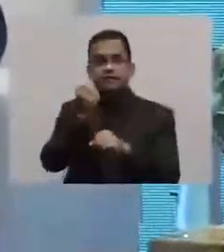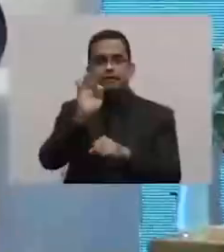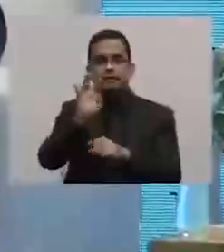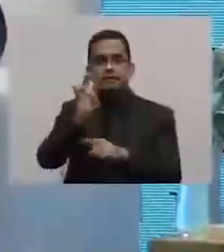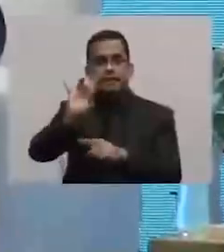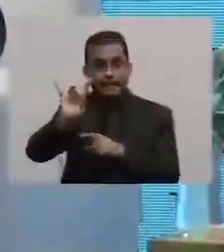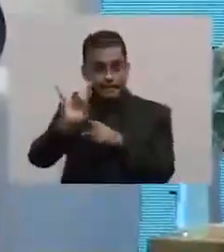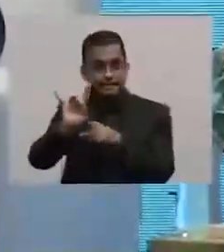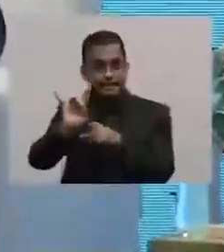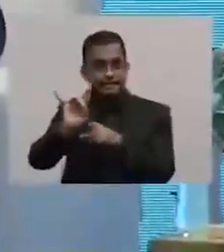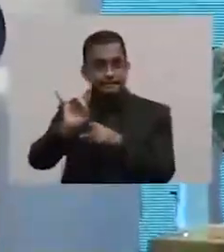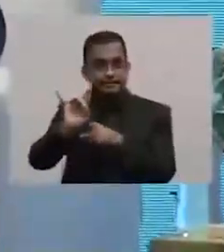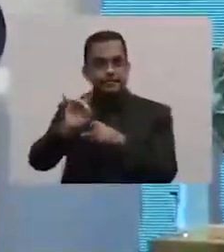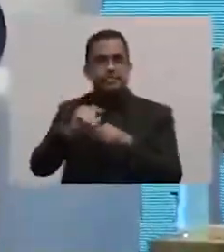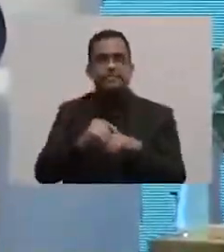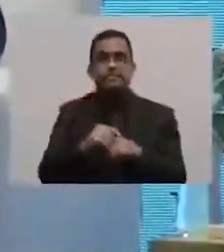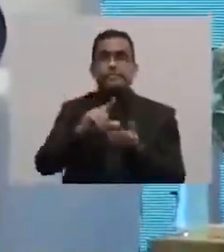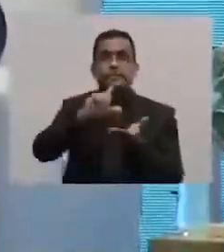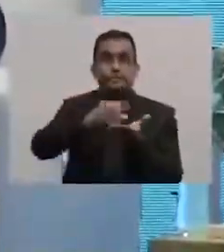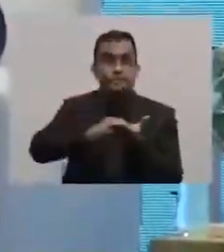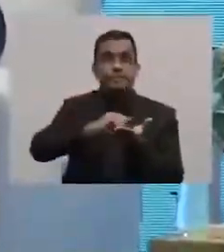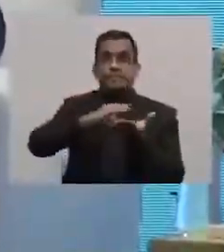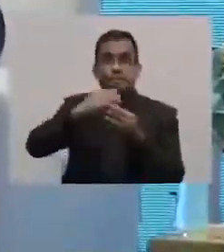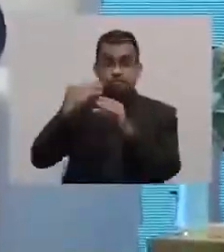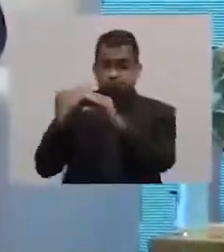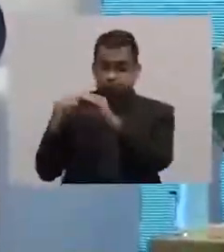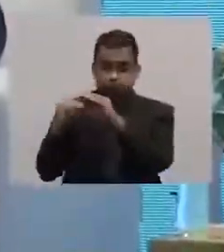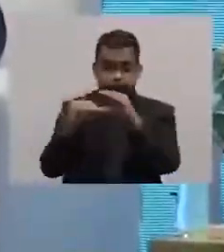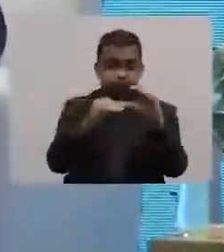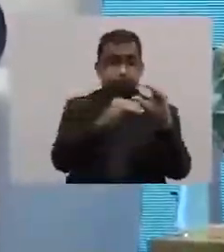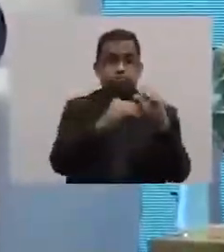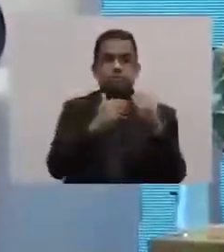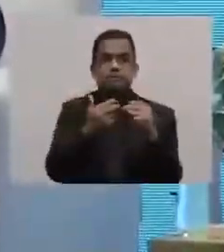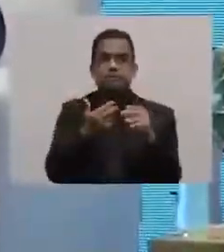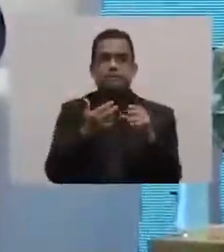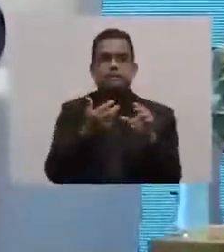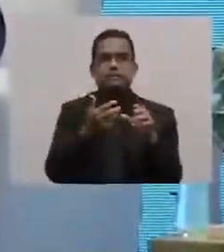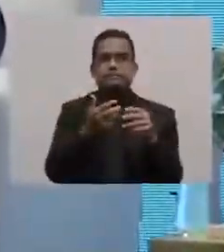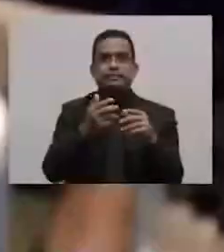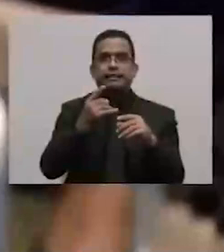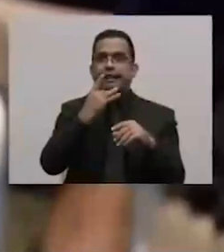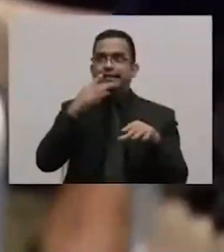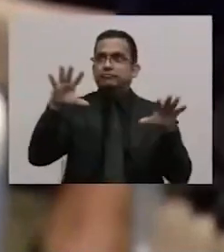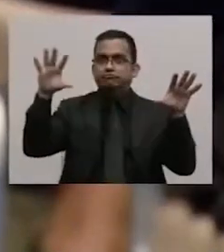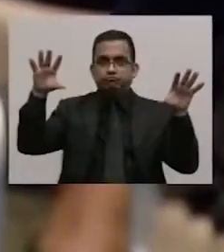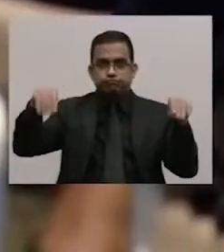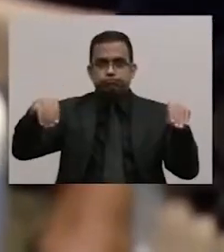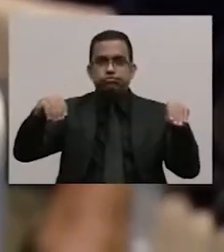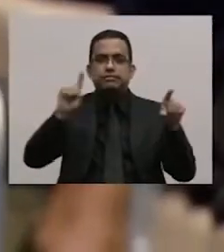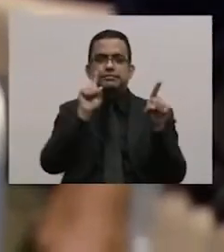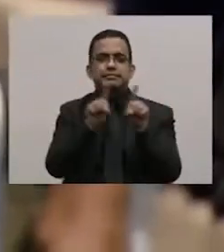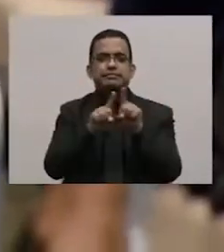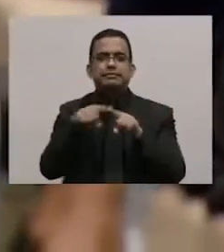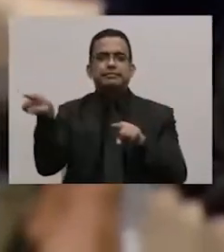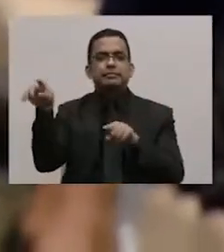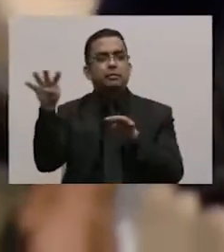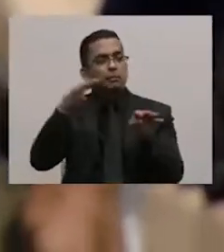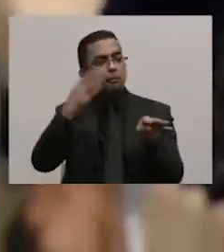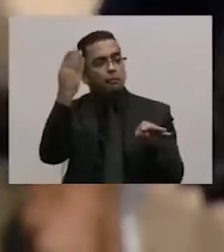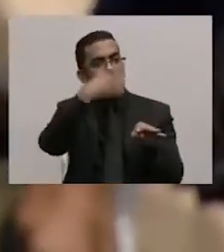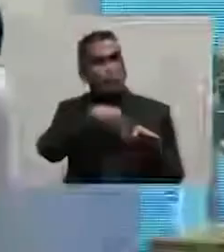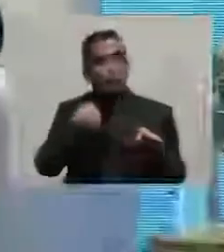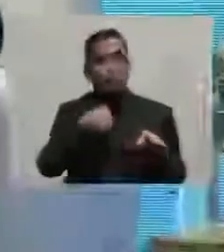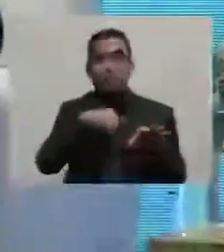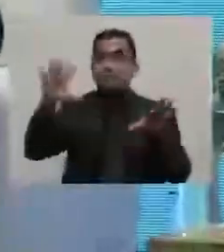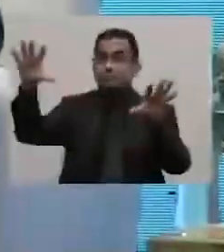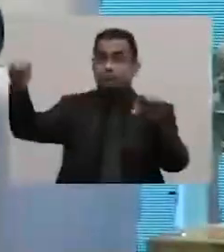1978. Sacamos todos los autos del periódico, apagamos todas las luces para hacer creer que no había nadie allí,